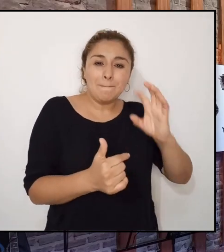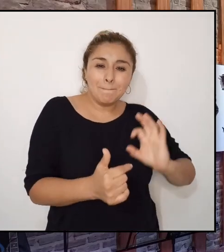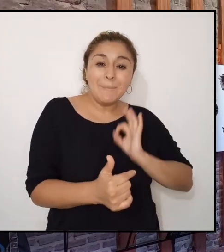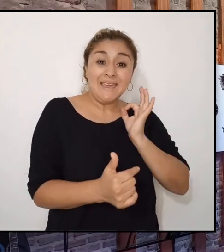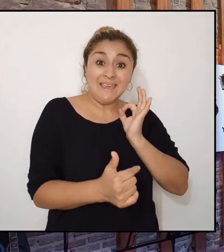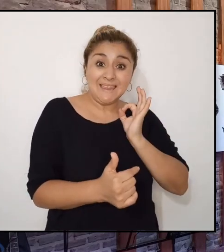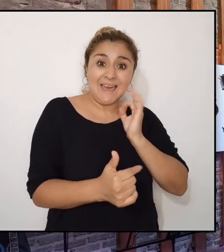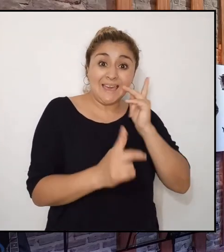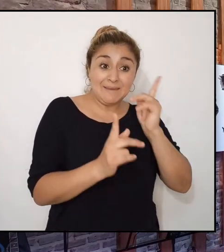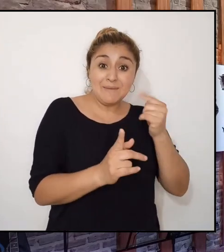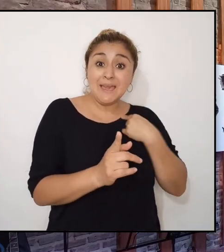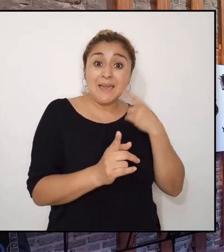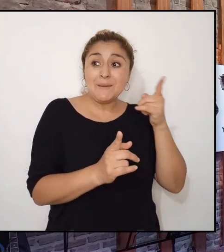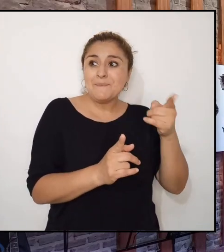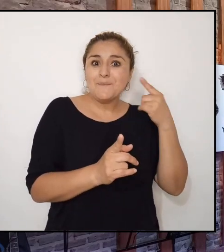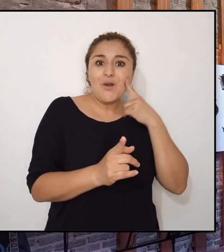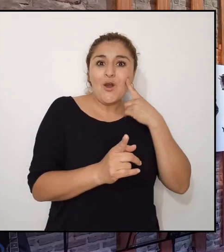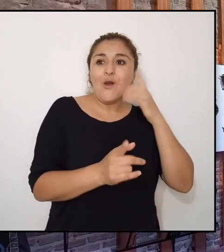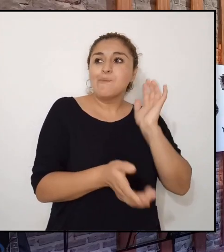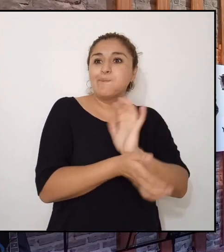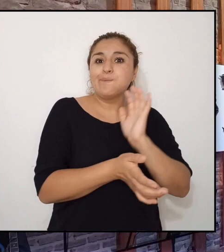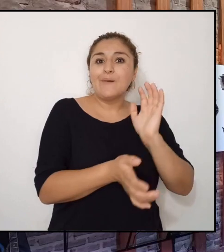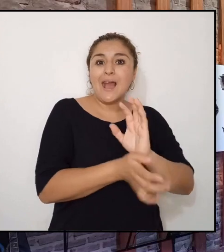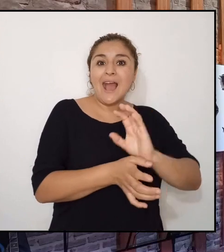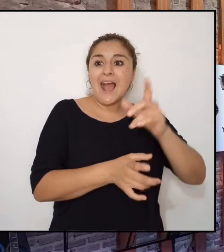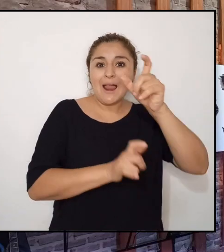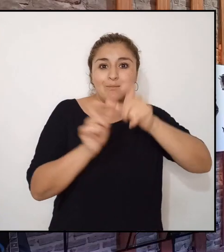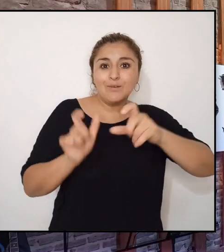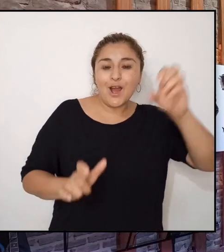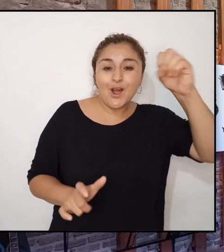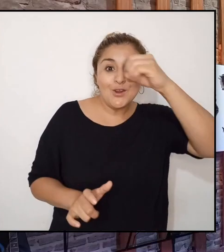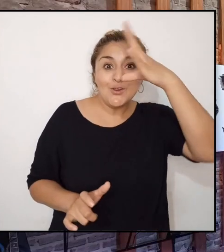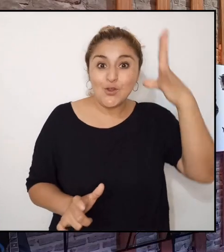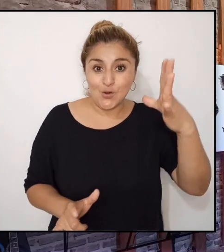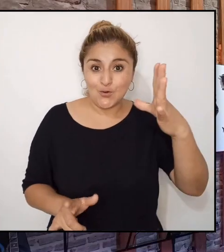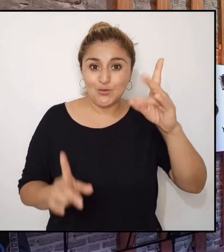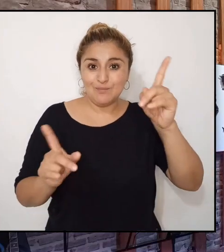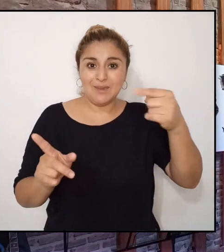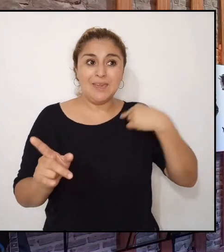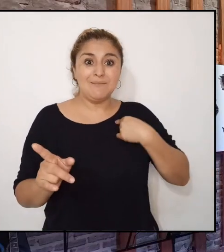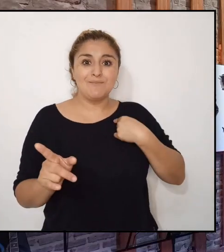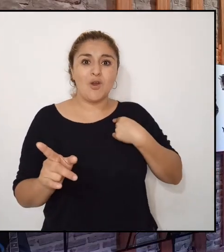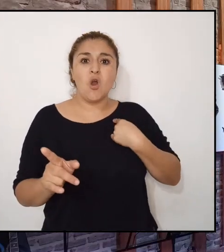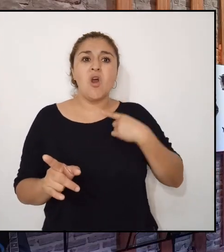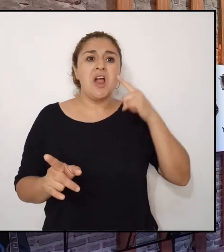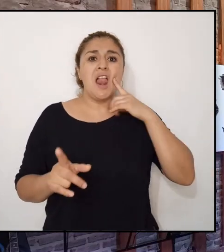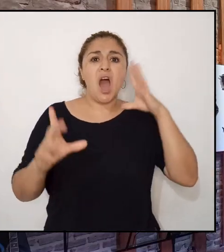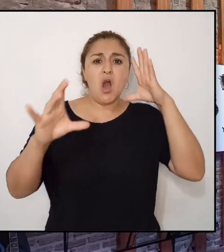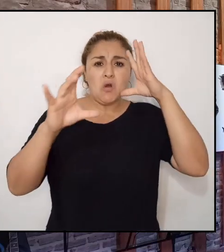La luz en las tinieblas resplandece, y las tinieblas no prevalecen contra ella.